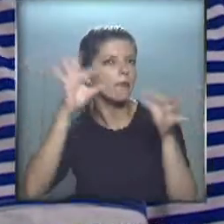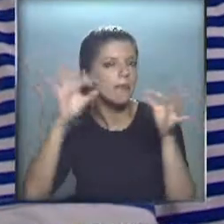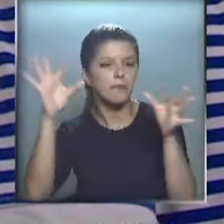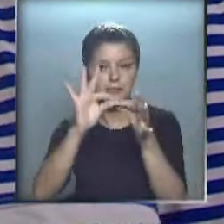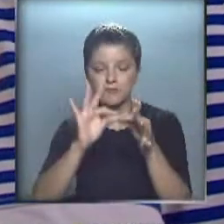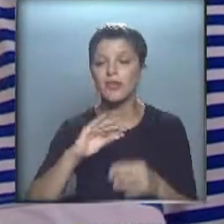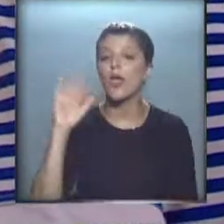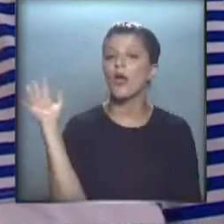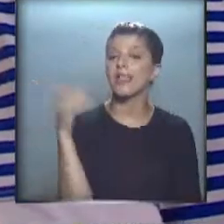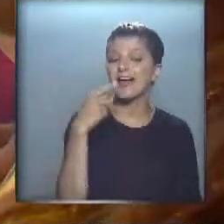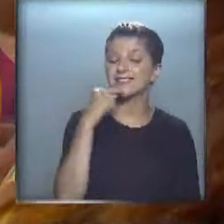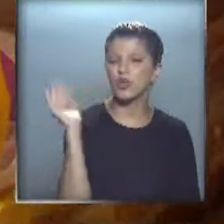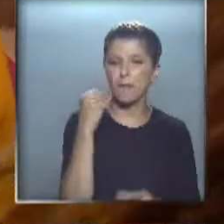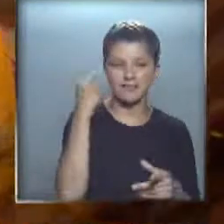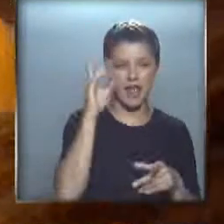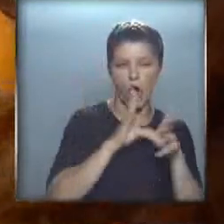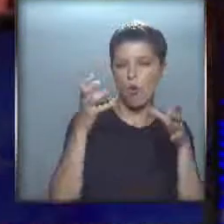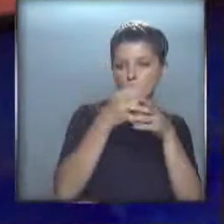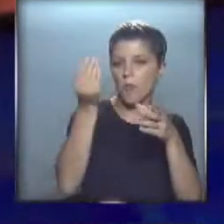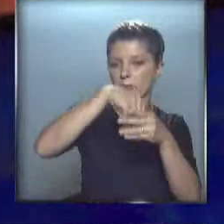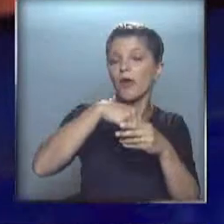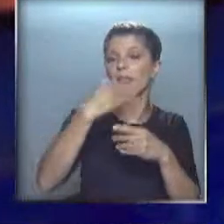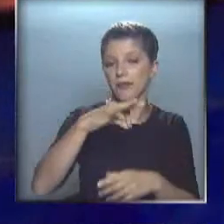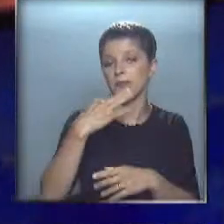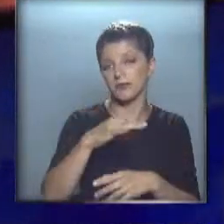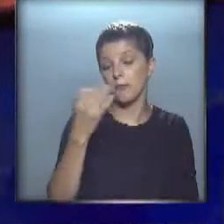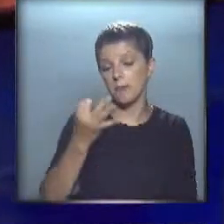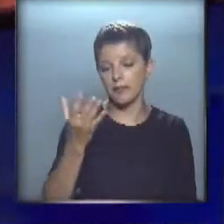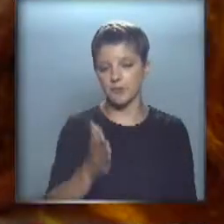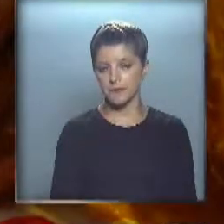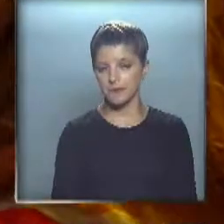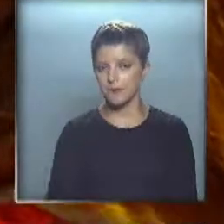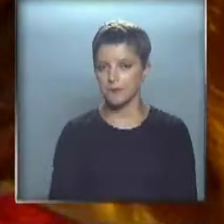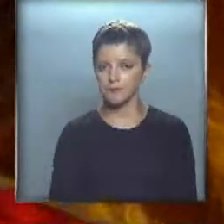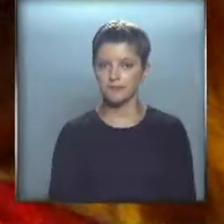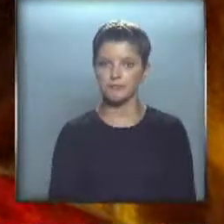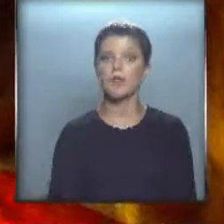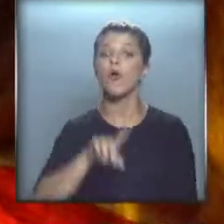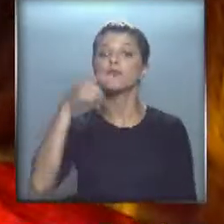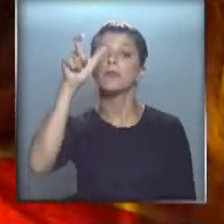encasillarte en algún lado. Somos todos así, sí, la verdad. ¿Alguien más? A ver, tribuna.